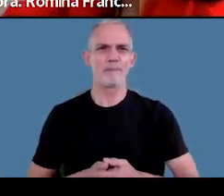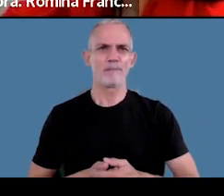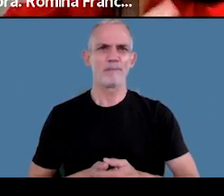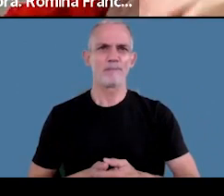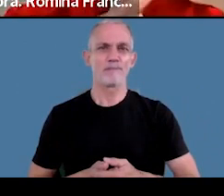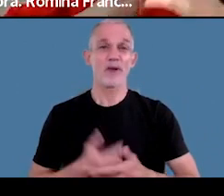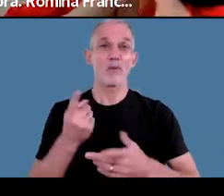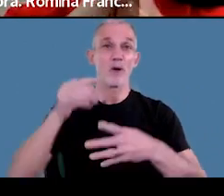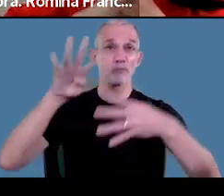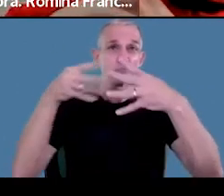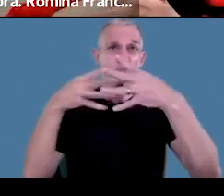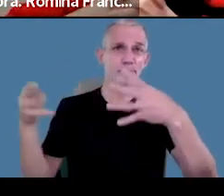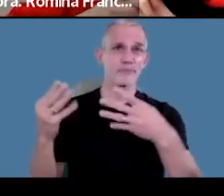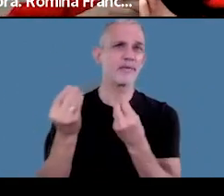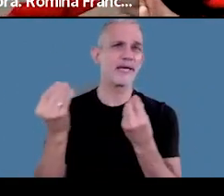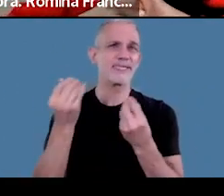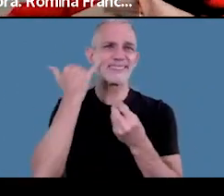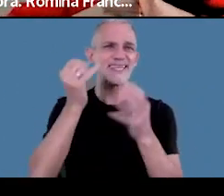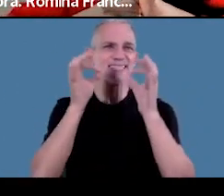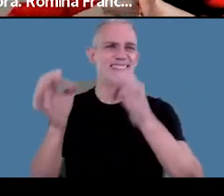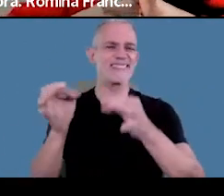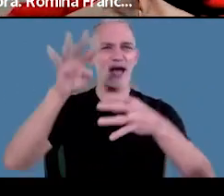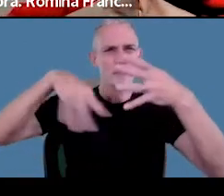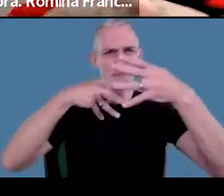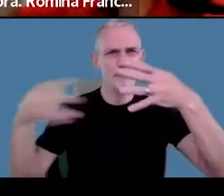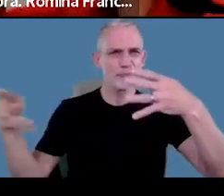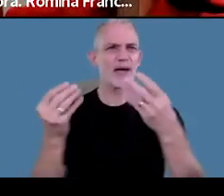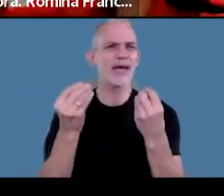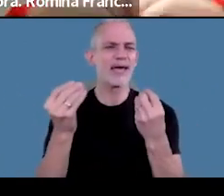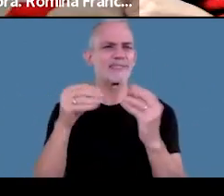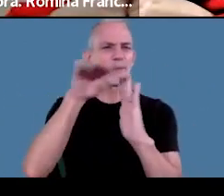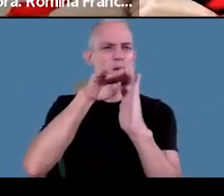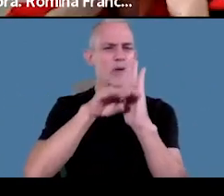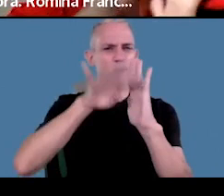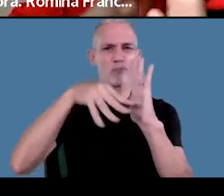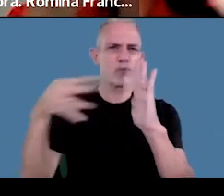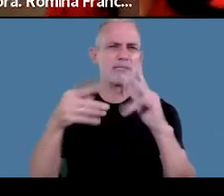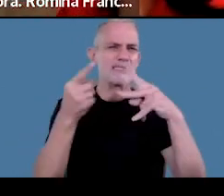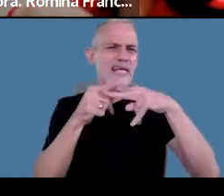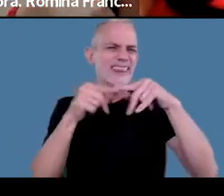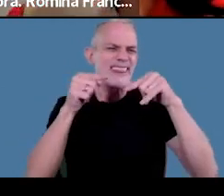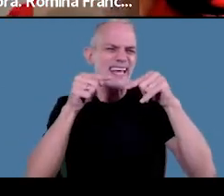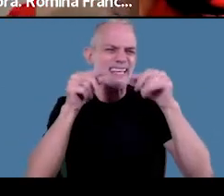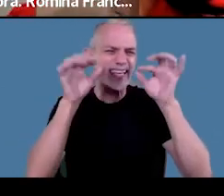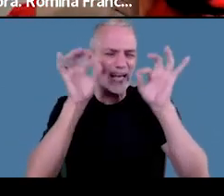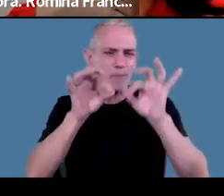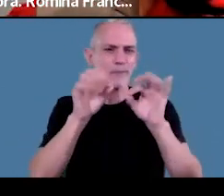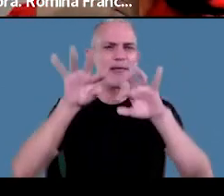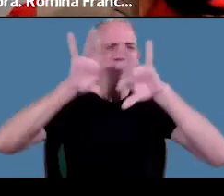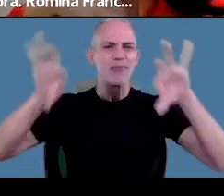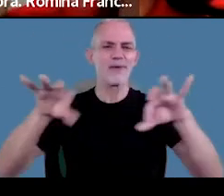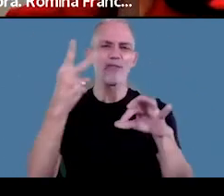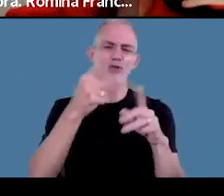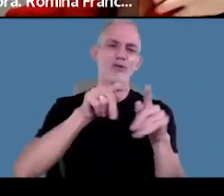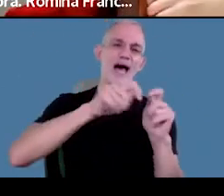Y acá ya llegamos a lo que es toda la parte técnica, esto que se divide en dos: el